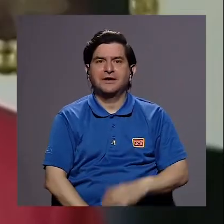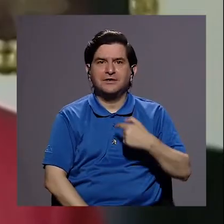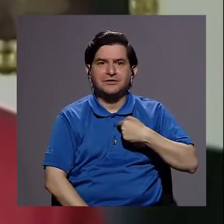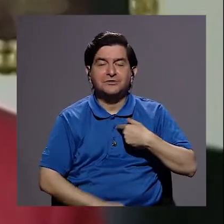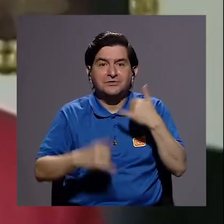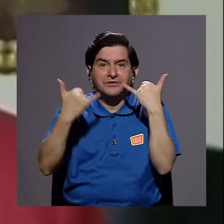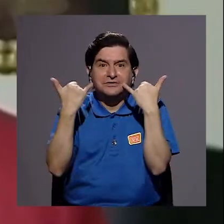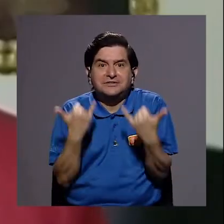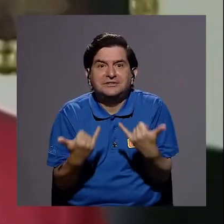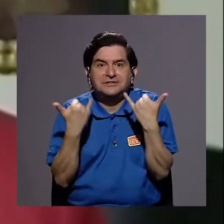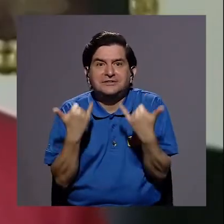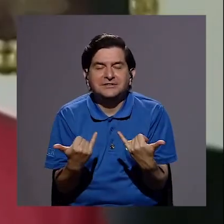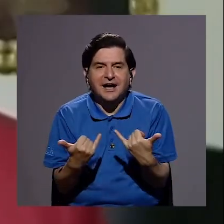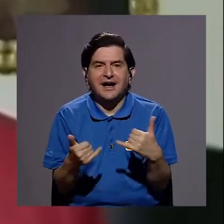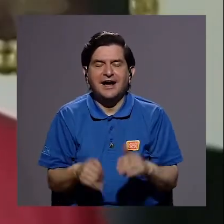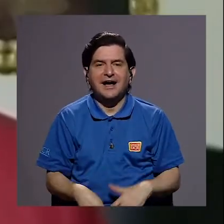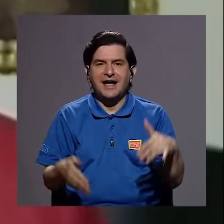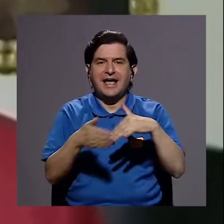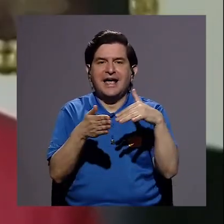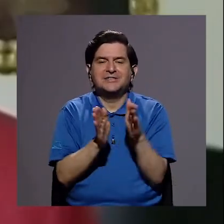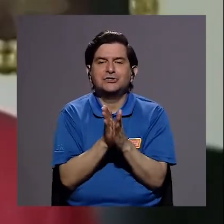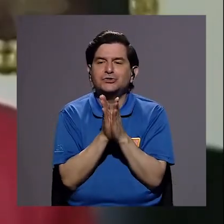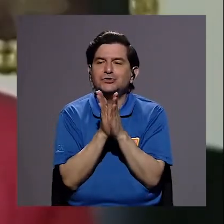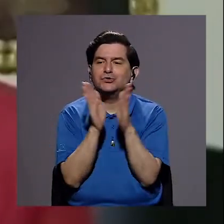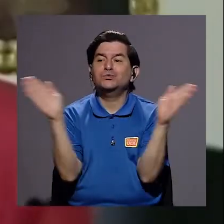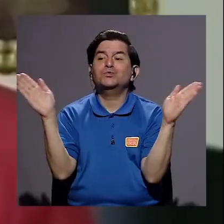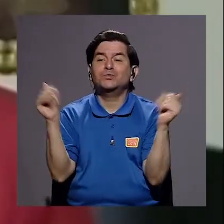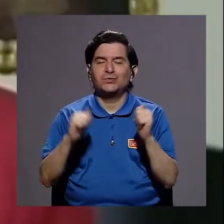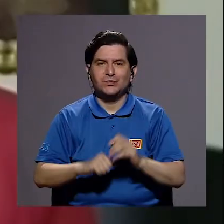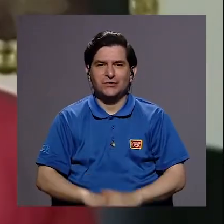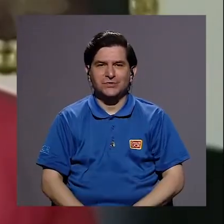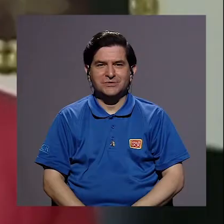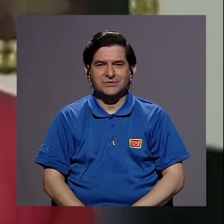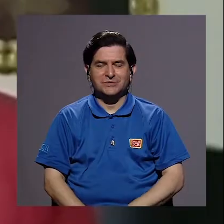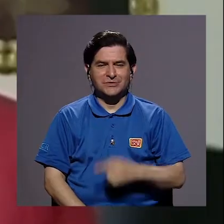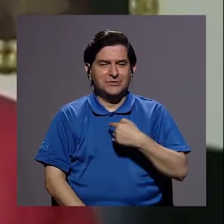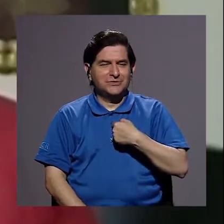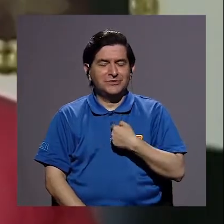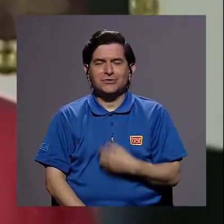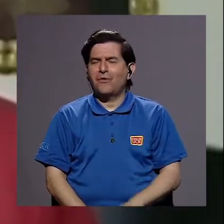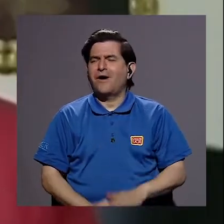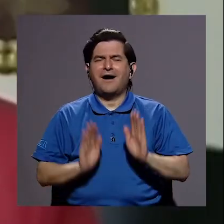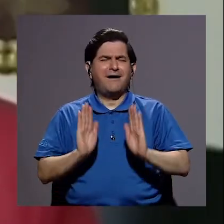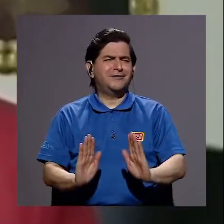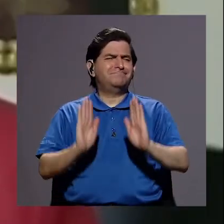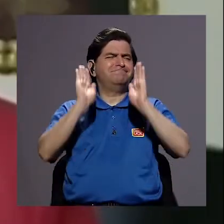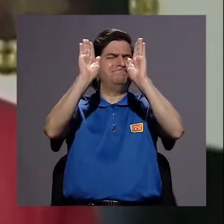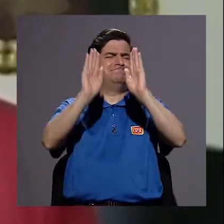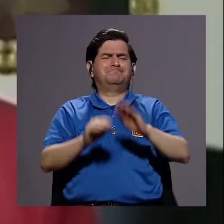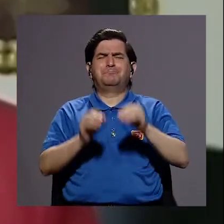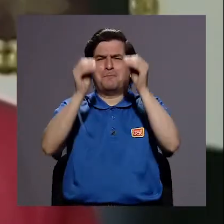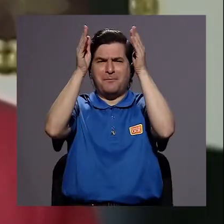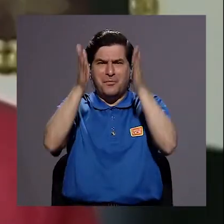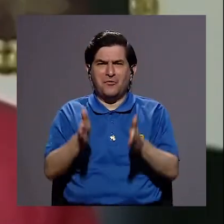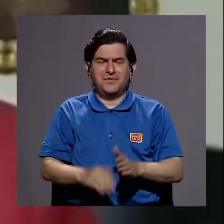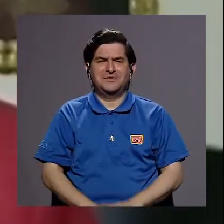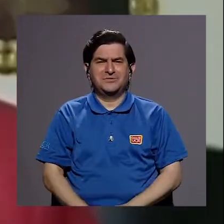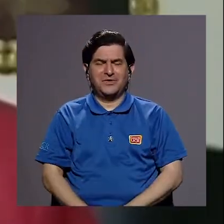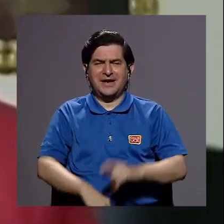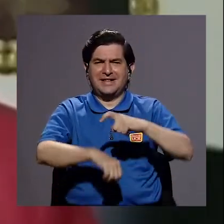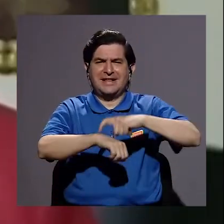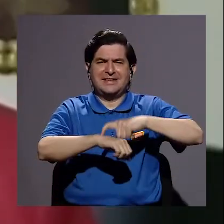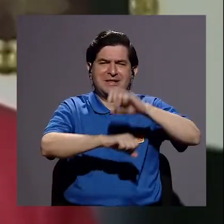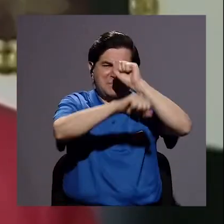Entonces, al entrar a estudios generales, tuve exquisitos profesores, realmente de la